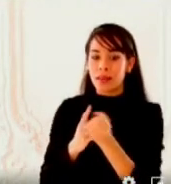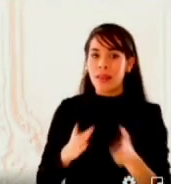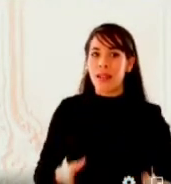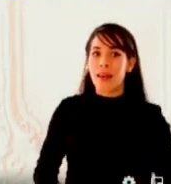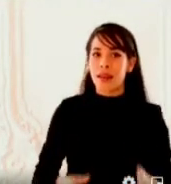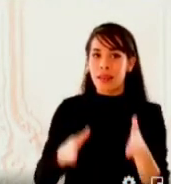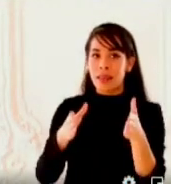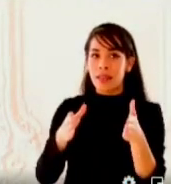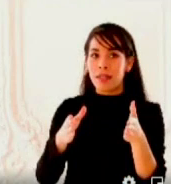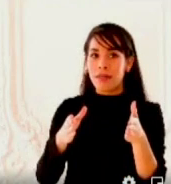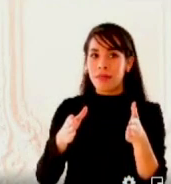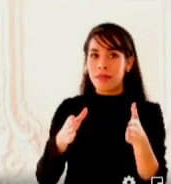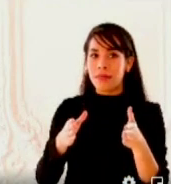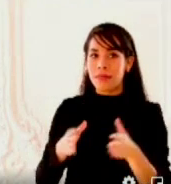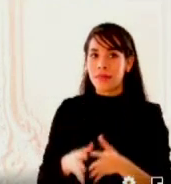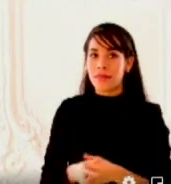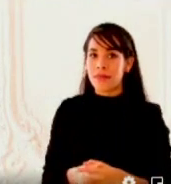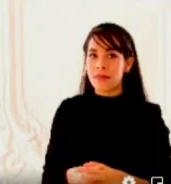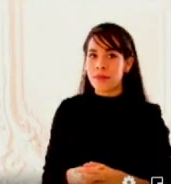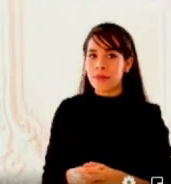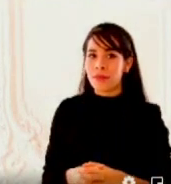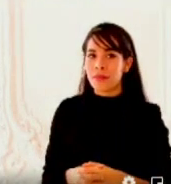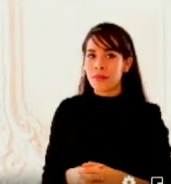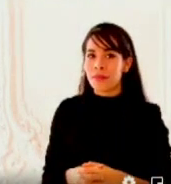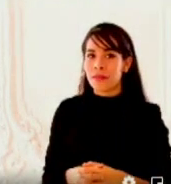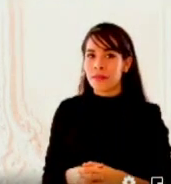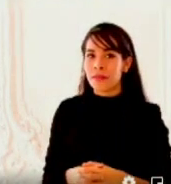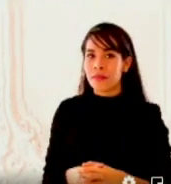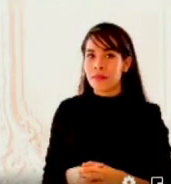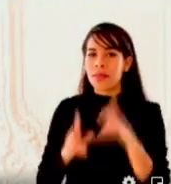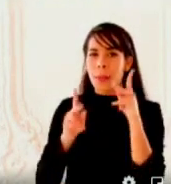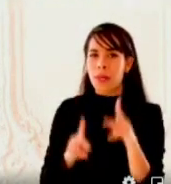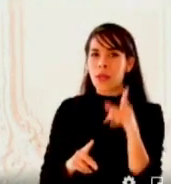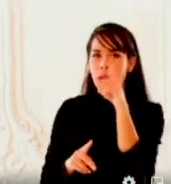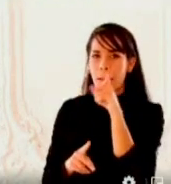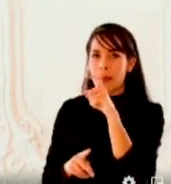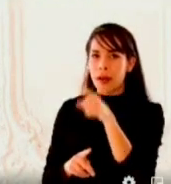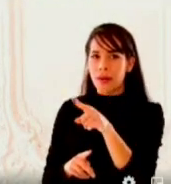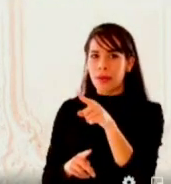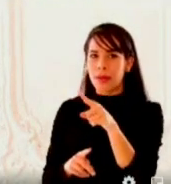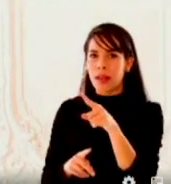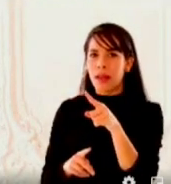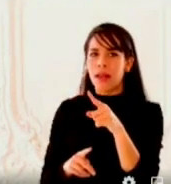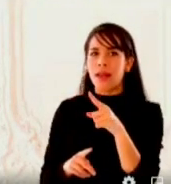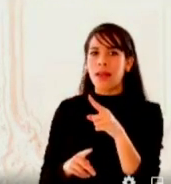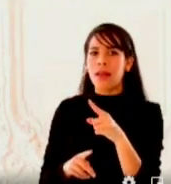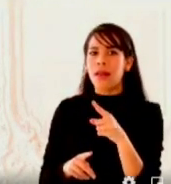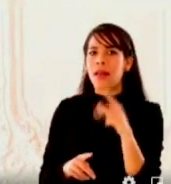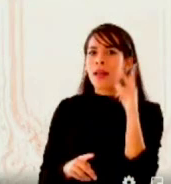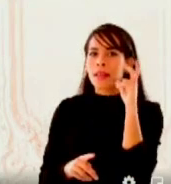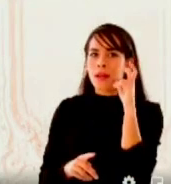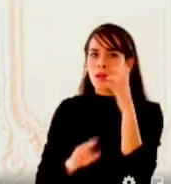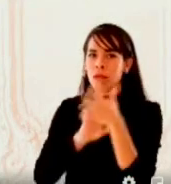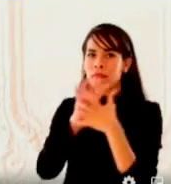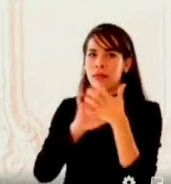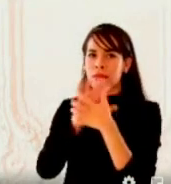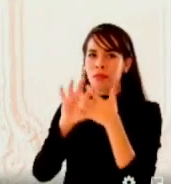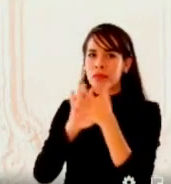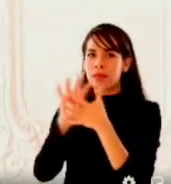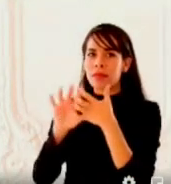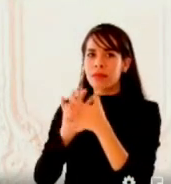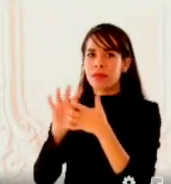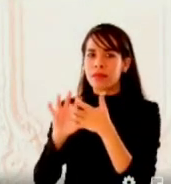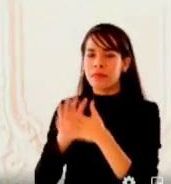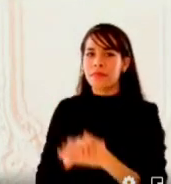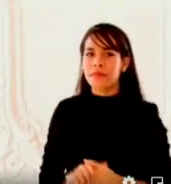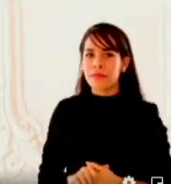flashlight que no puede ni mirar, pero tienen permiso al gobierno para transitar. O sea, se va a hacer algo con los centros de inspecciones que le dan permiso